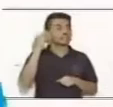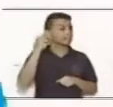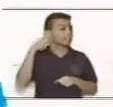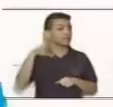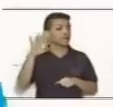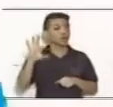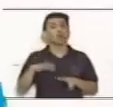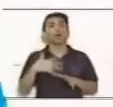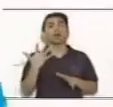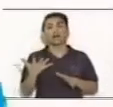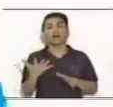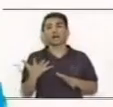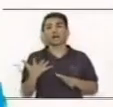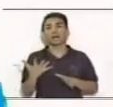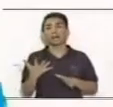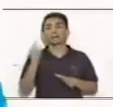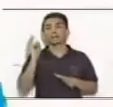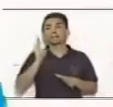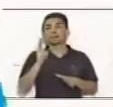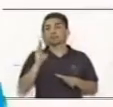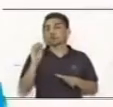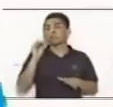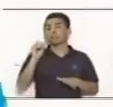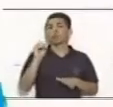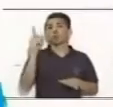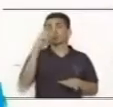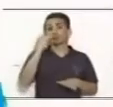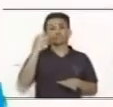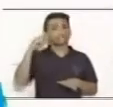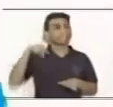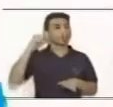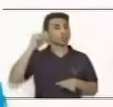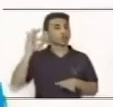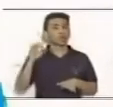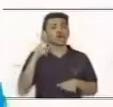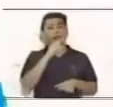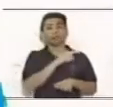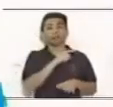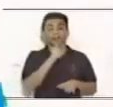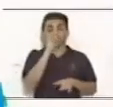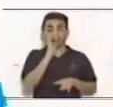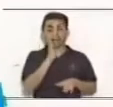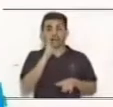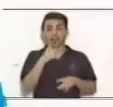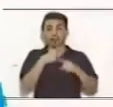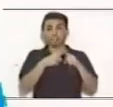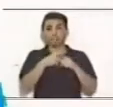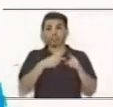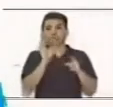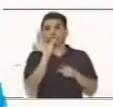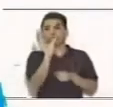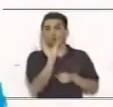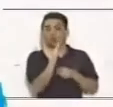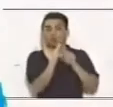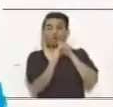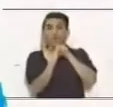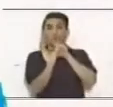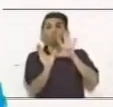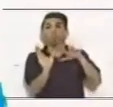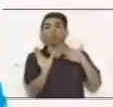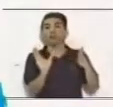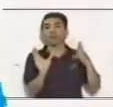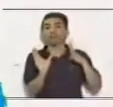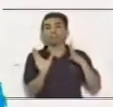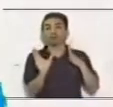aprendimos? Que siempre colocamos el signo del término que está en medio o del término que es el